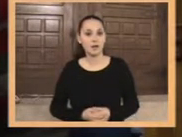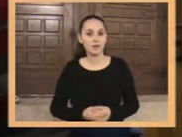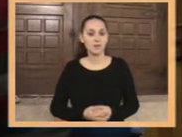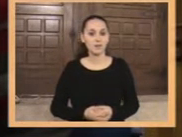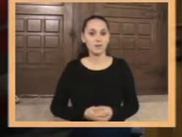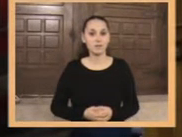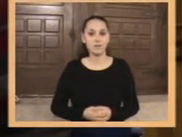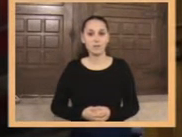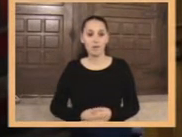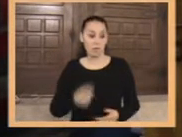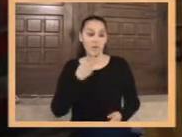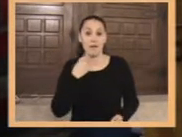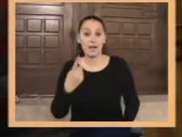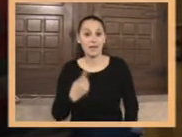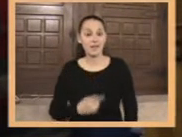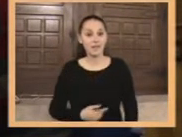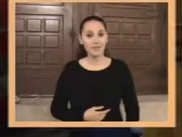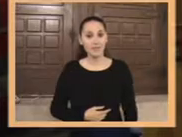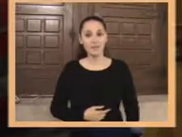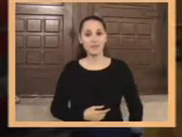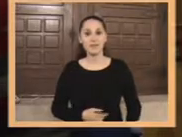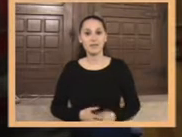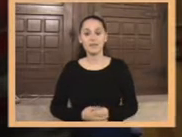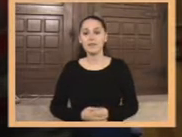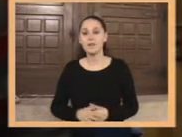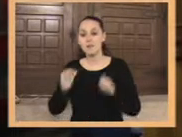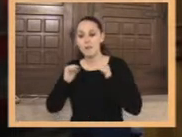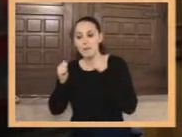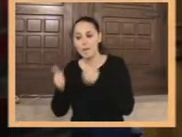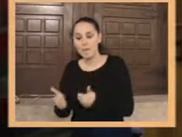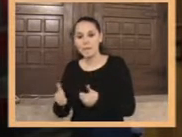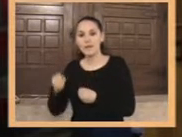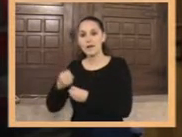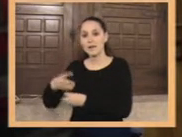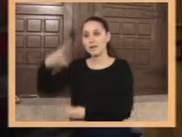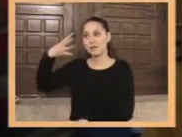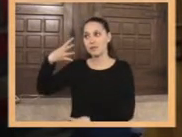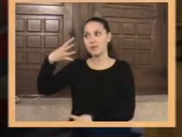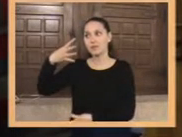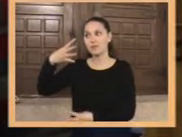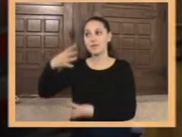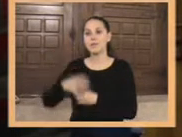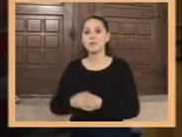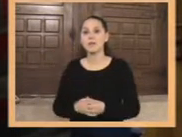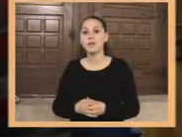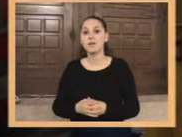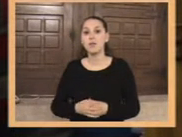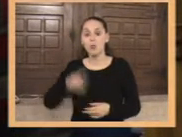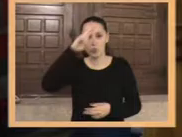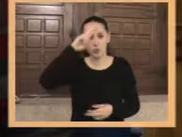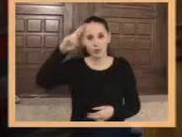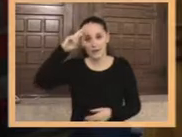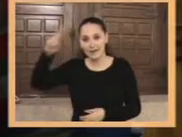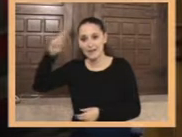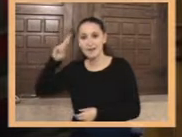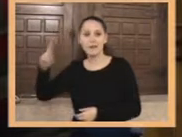educativos. Vamos a hacer ese inventario, vamos a empezar por los edificios de las distintas religiones de esta